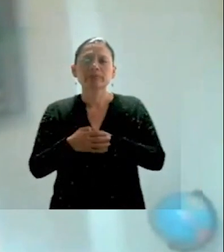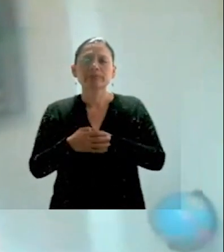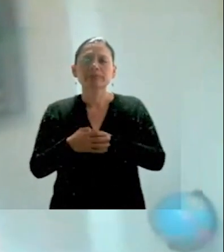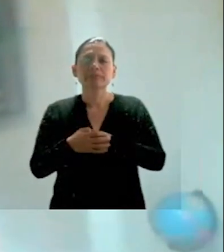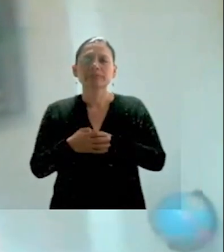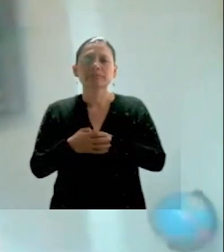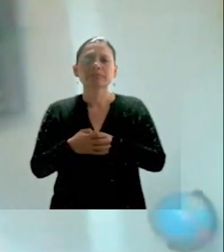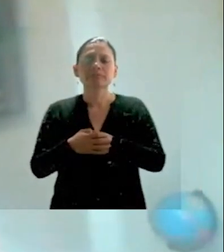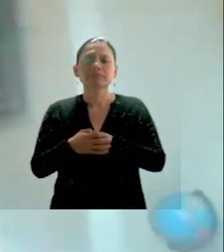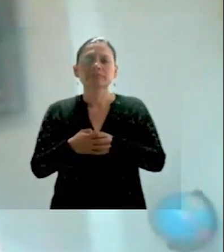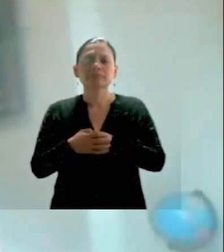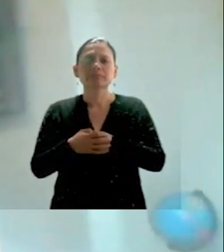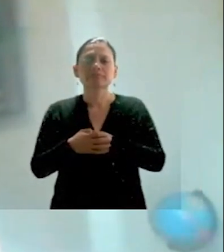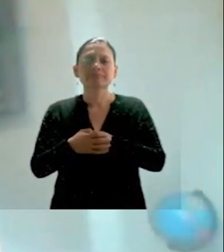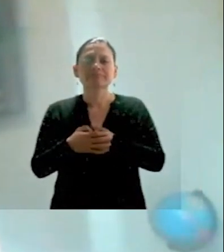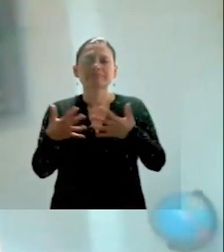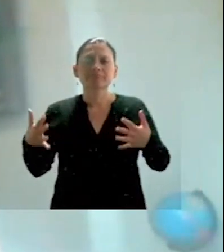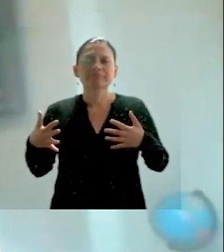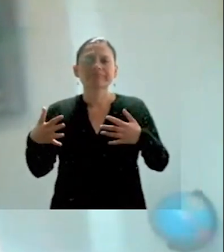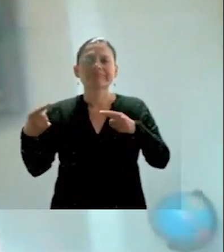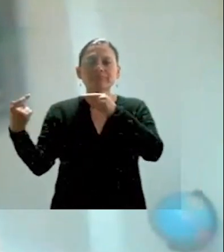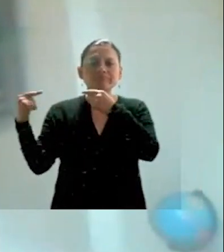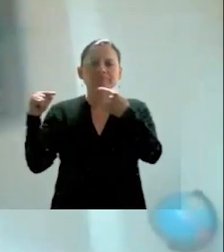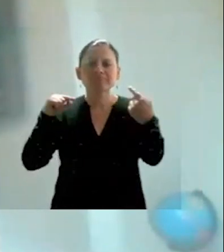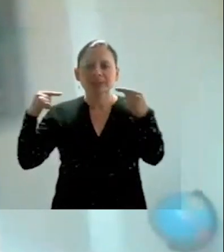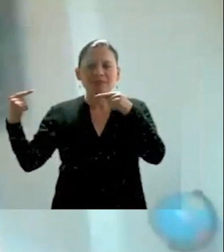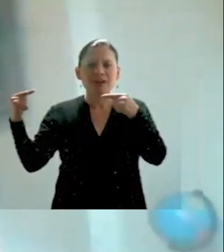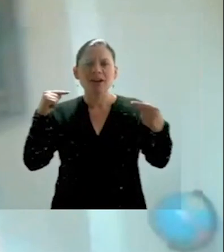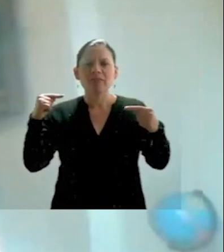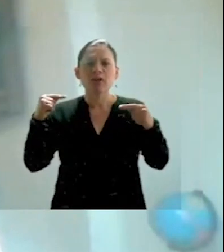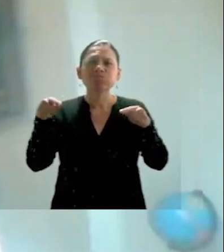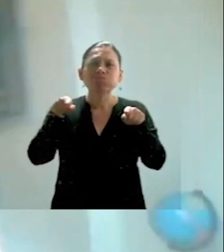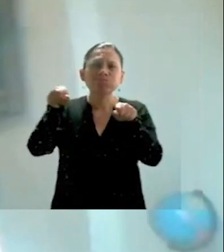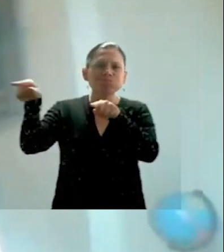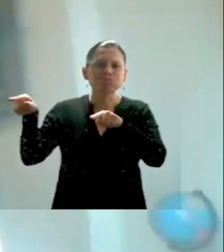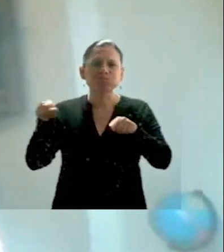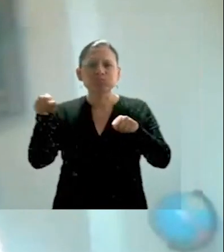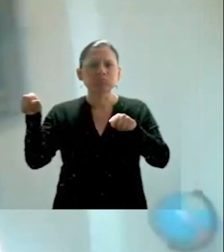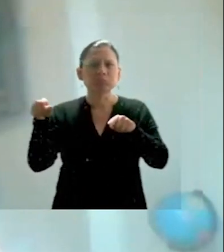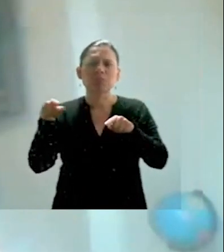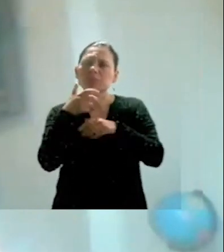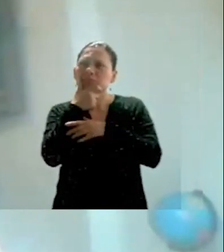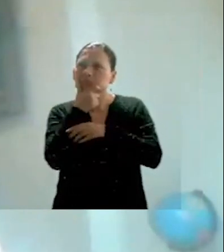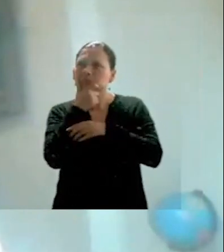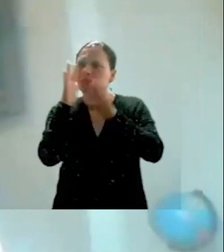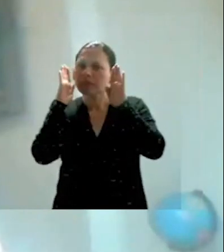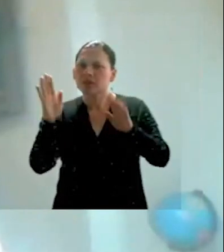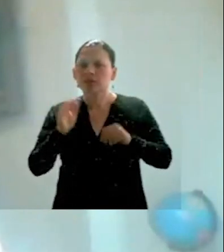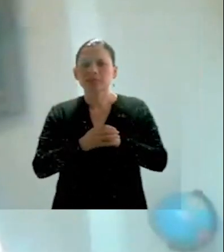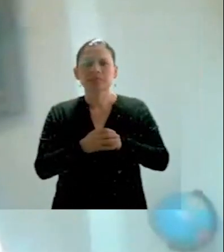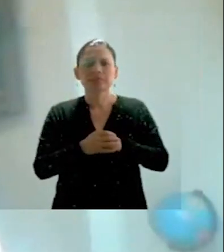ocupando a la Corte hoy día o a la jurisdicción constitucional, y por eso pues